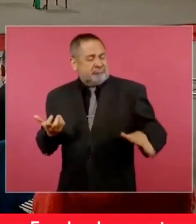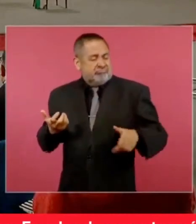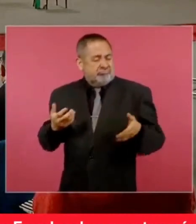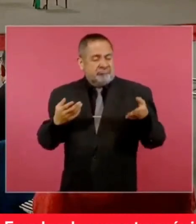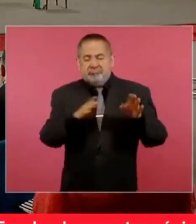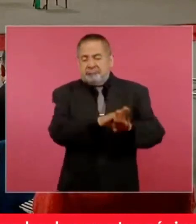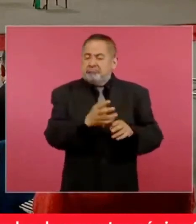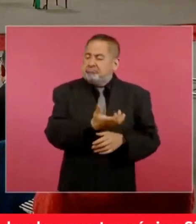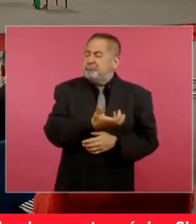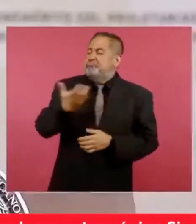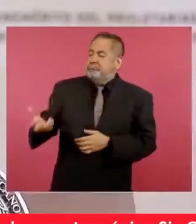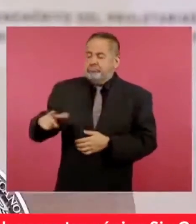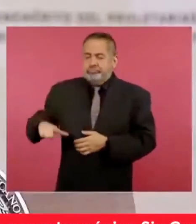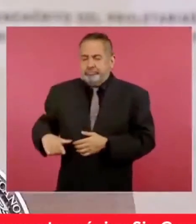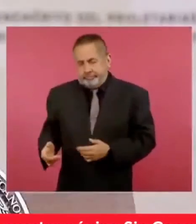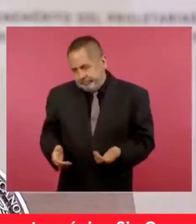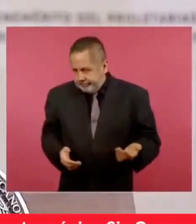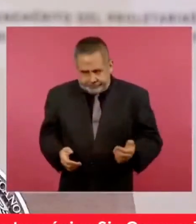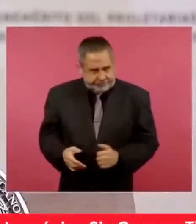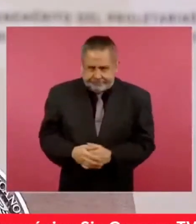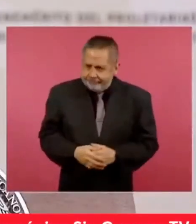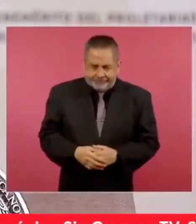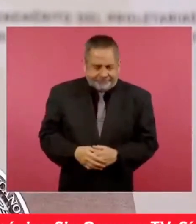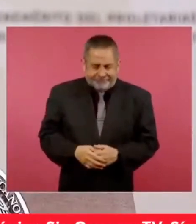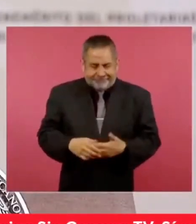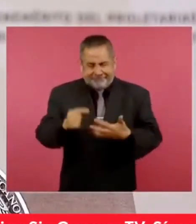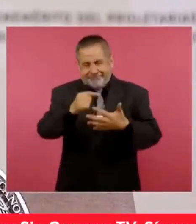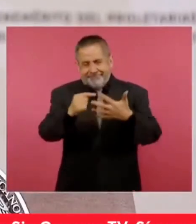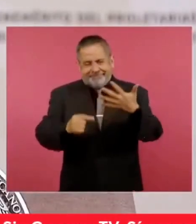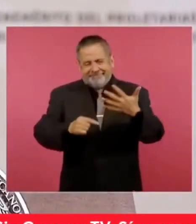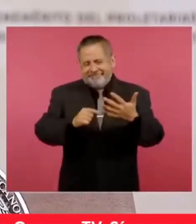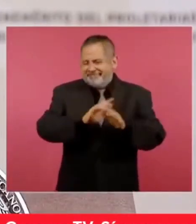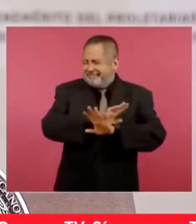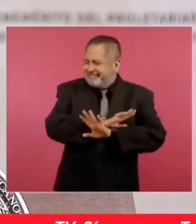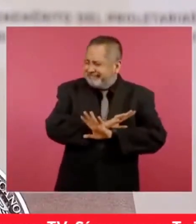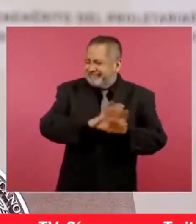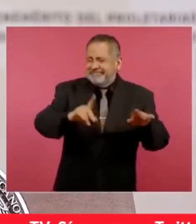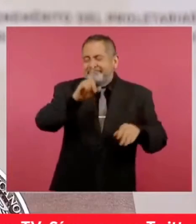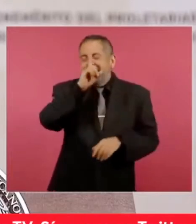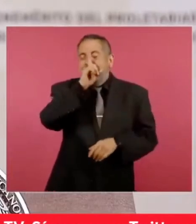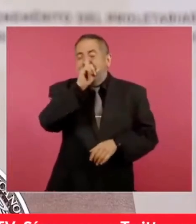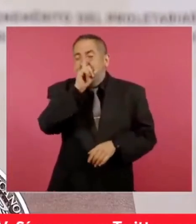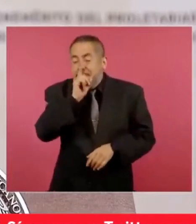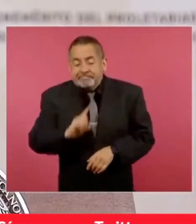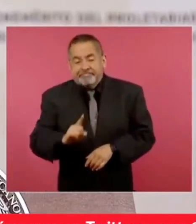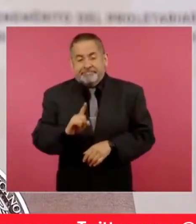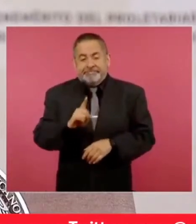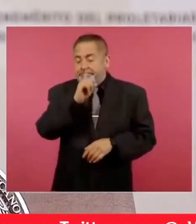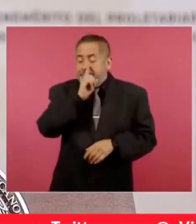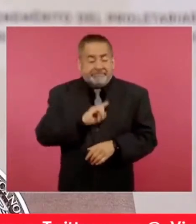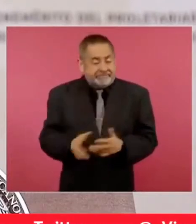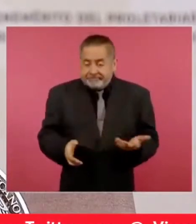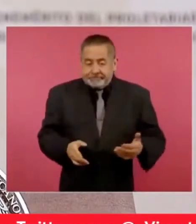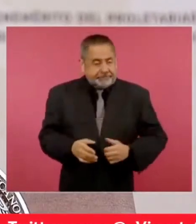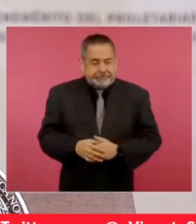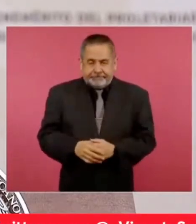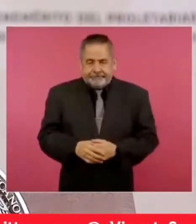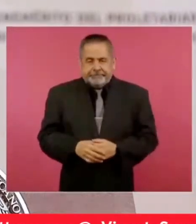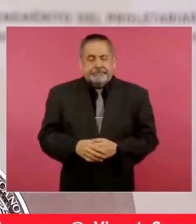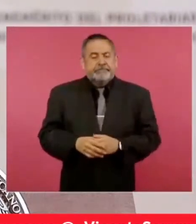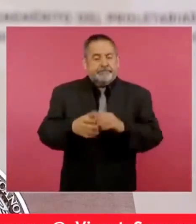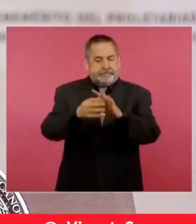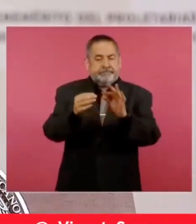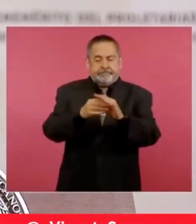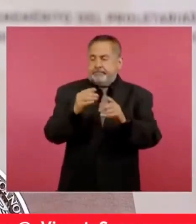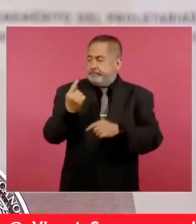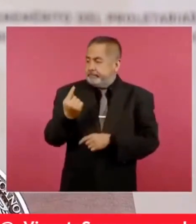todas estas son puras mentiras. Hicimos un recuento de